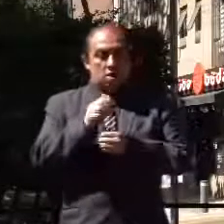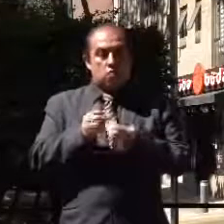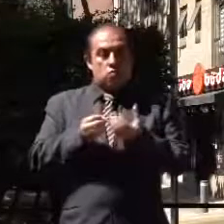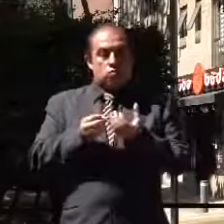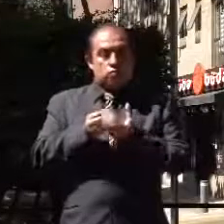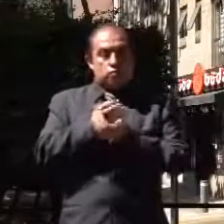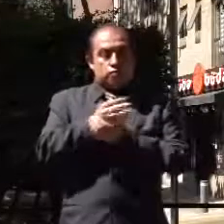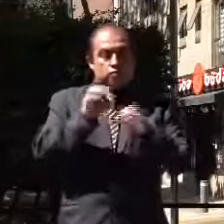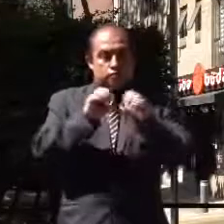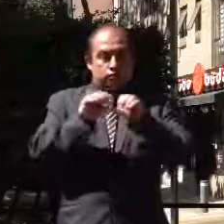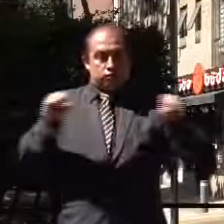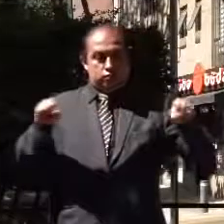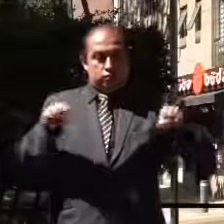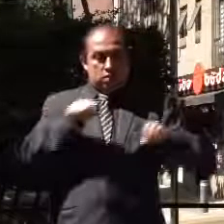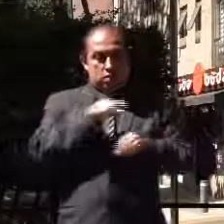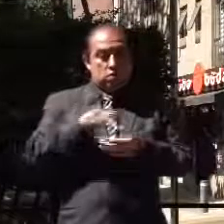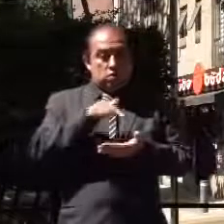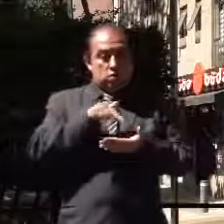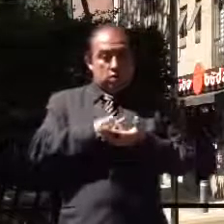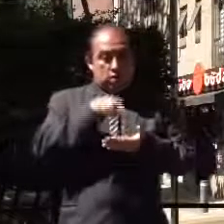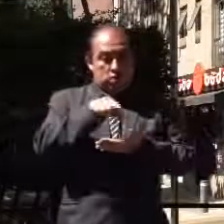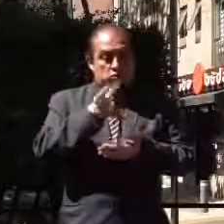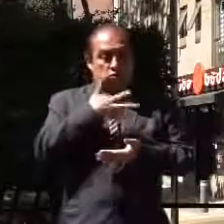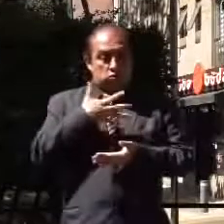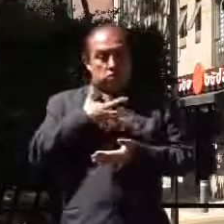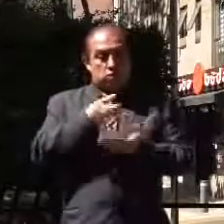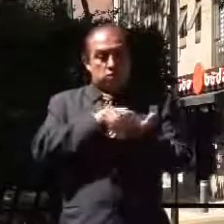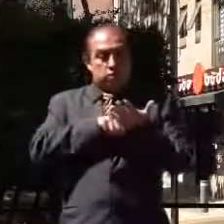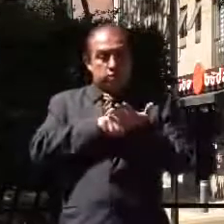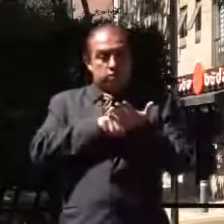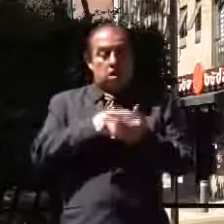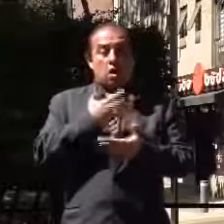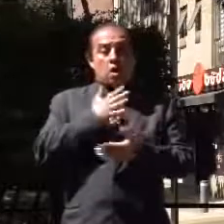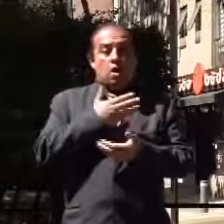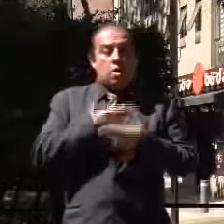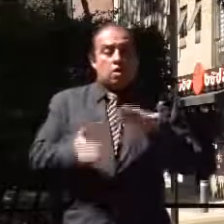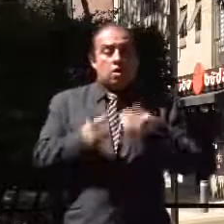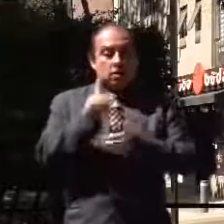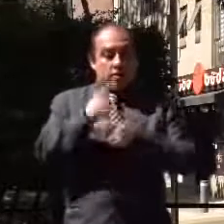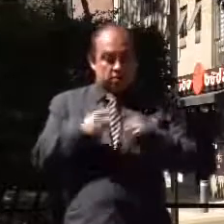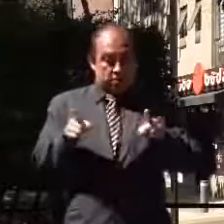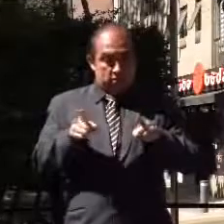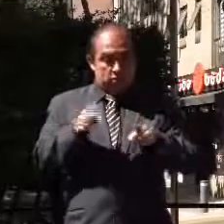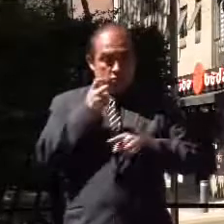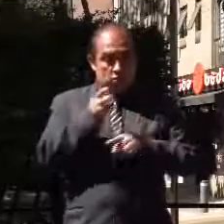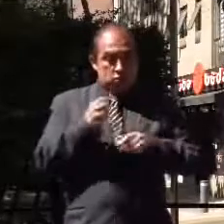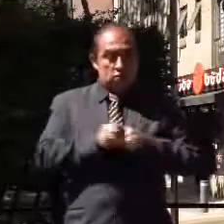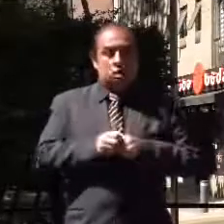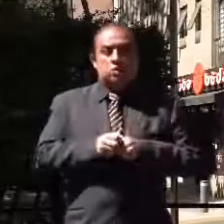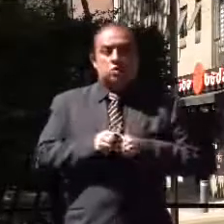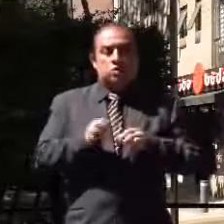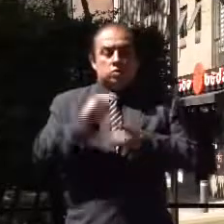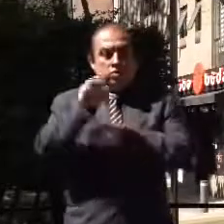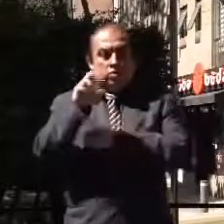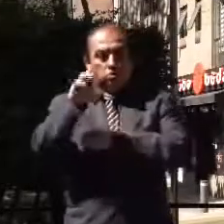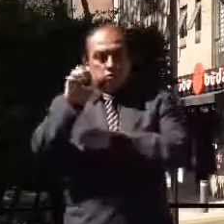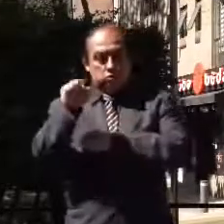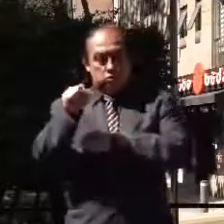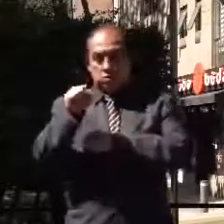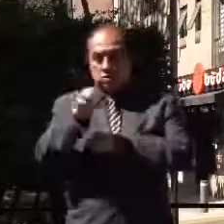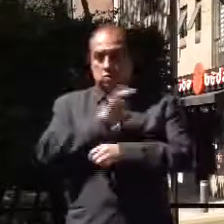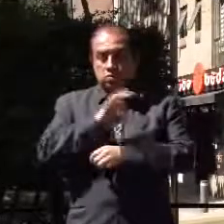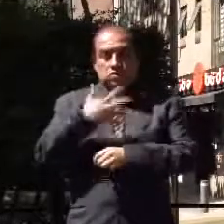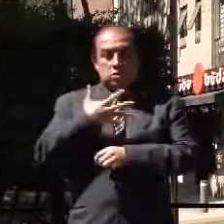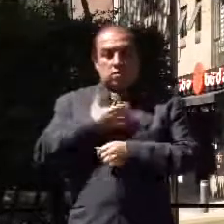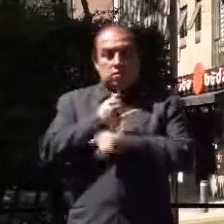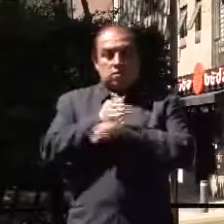por el punto en donde tomaron la muestra. ¿Cuál es la diferencia hoy? Que con estos sensores podemos tener información